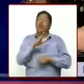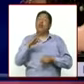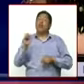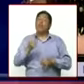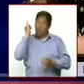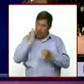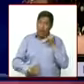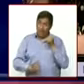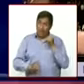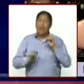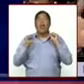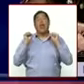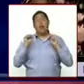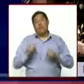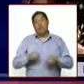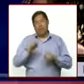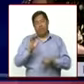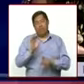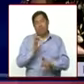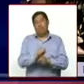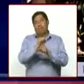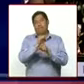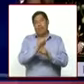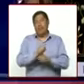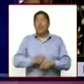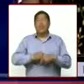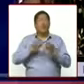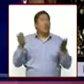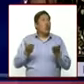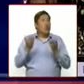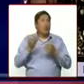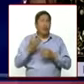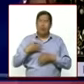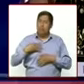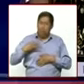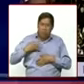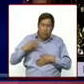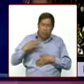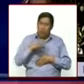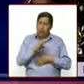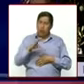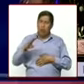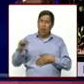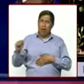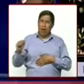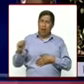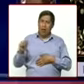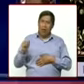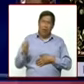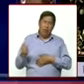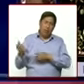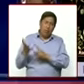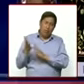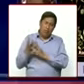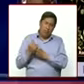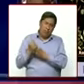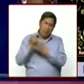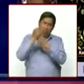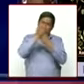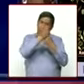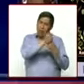porque finalmente se pudieron dar datos en el trópico cochabambino. Ya fueron trasladadas hasta esa región.